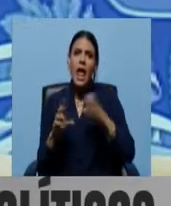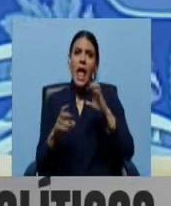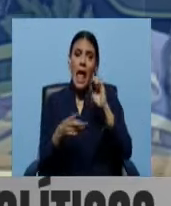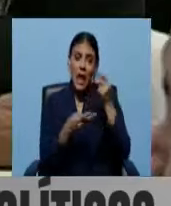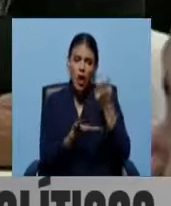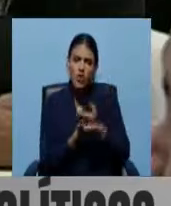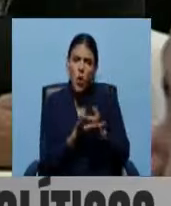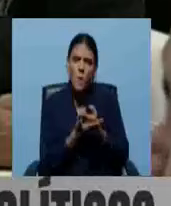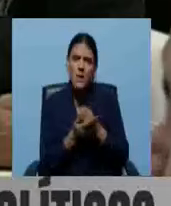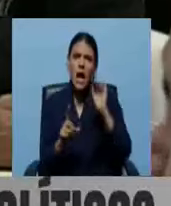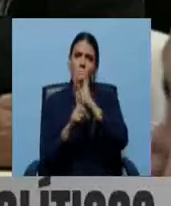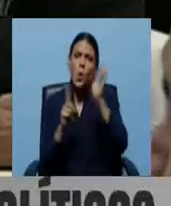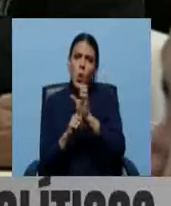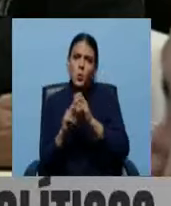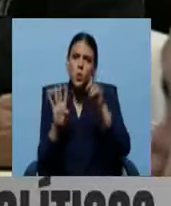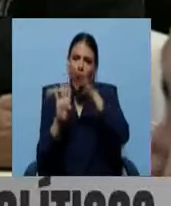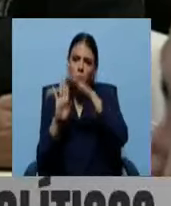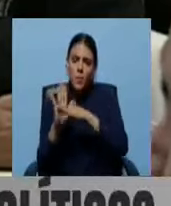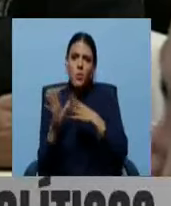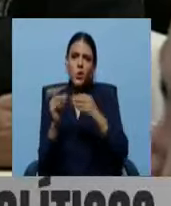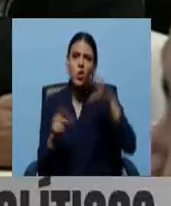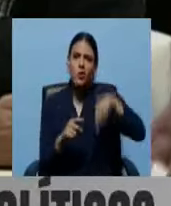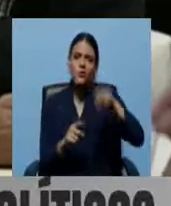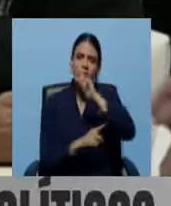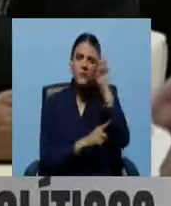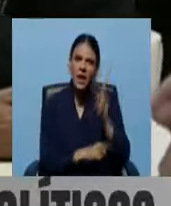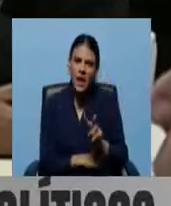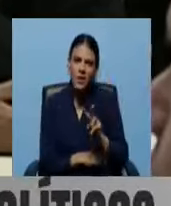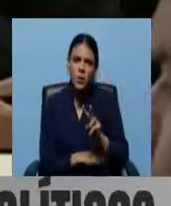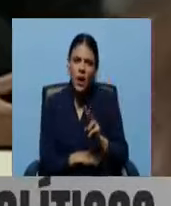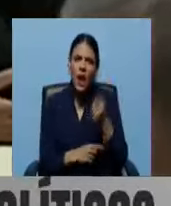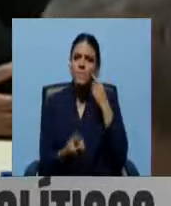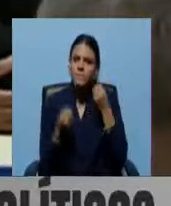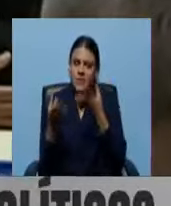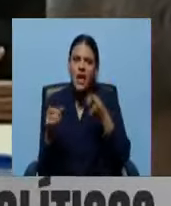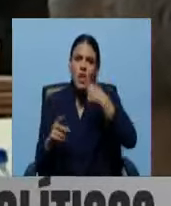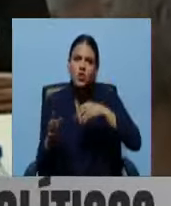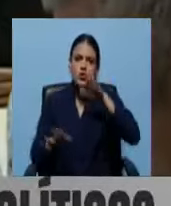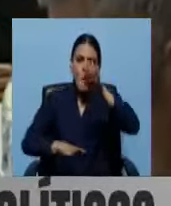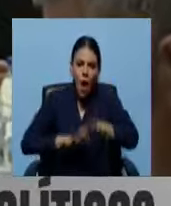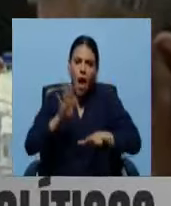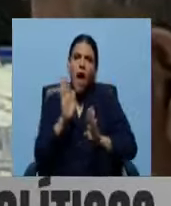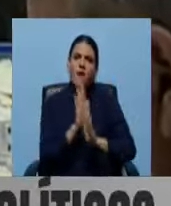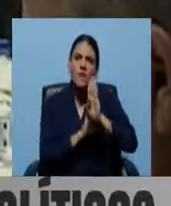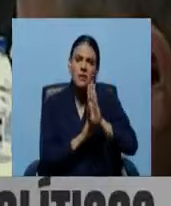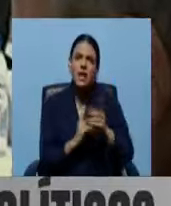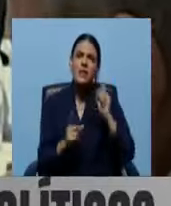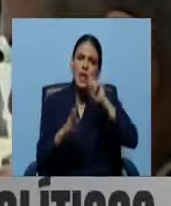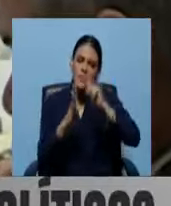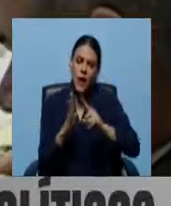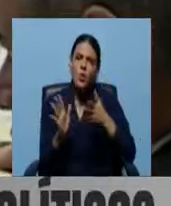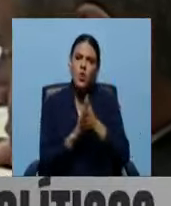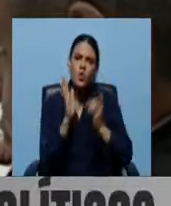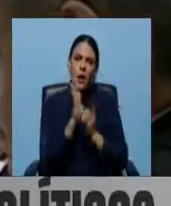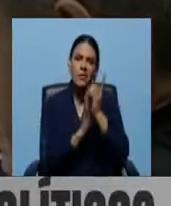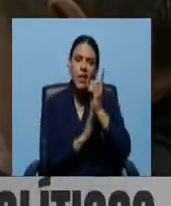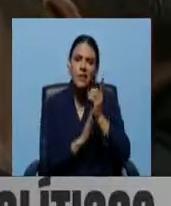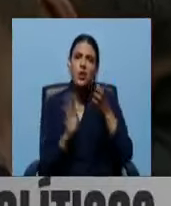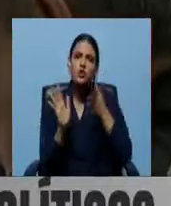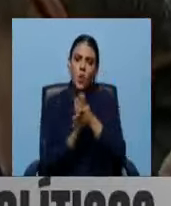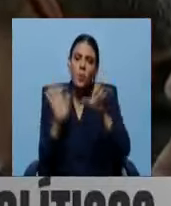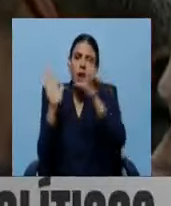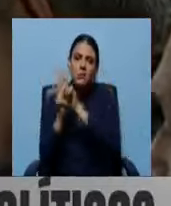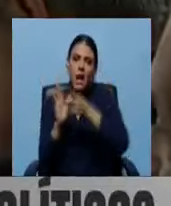económica, cultural del país, a los efectos de avanzar en algunos desarrollos